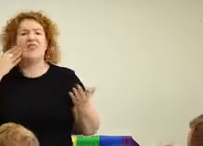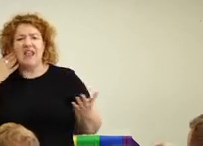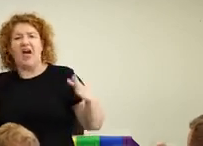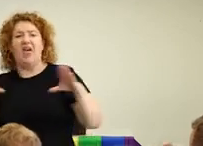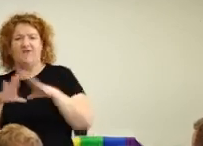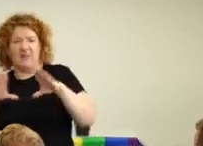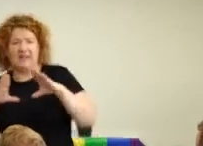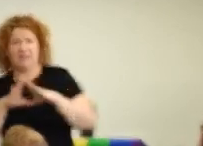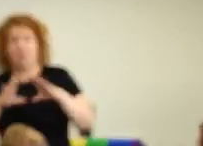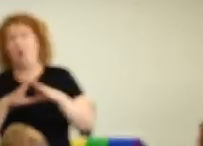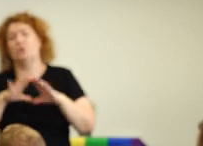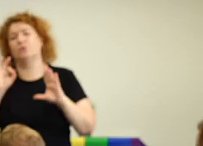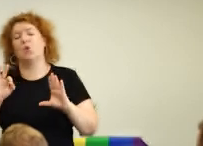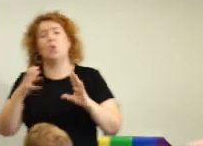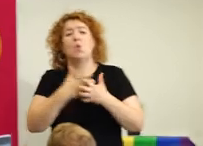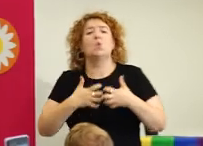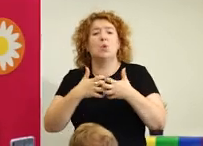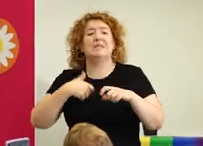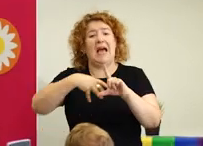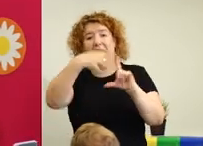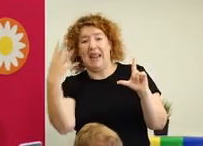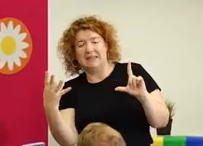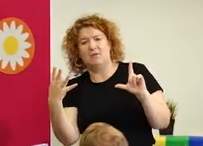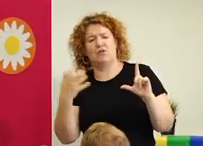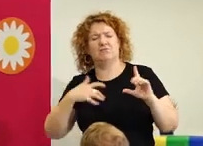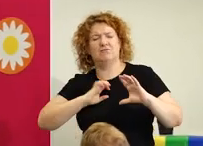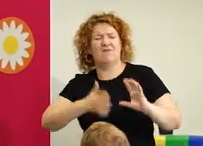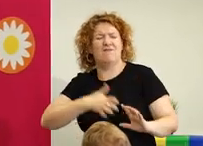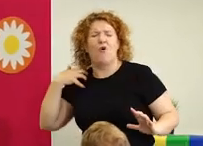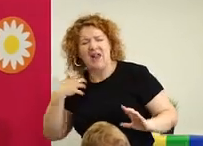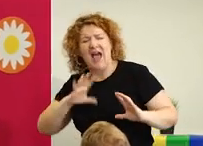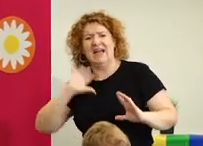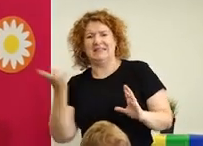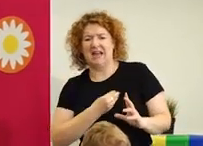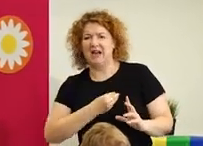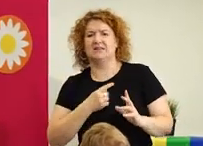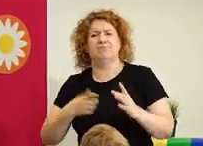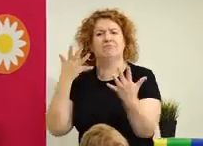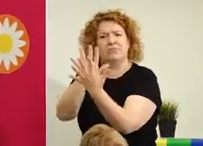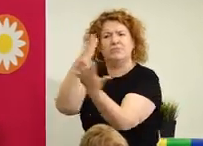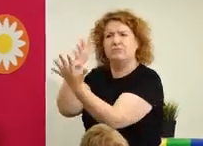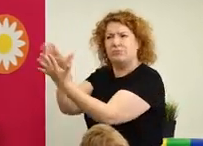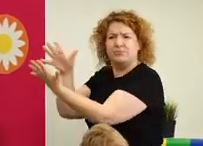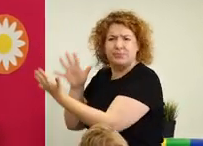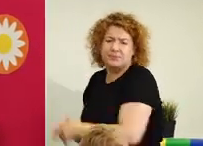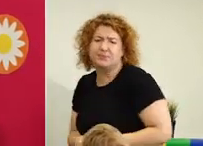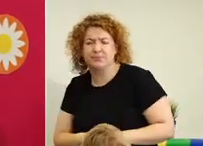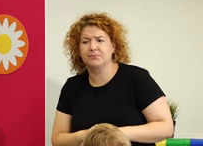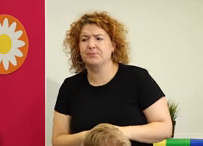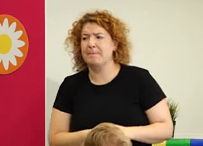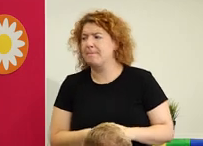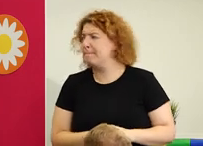con lucha LGTBI, con orgullo LGTBI, con furia trans a esas extremas derechas que están intentando